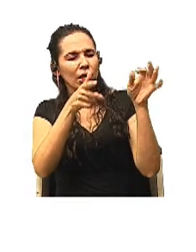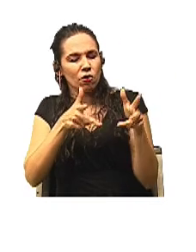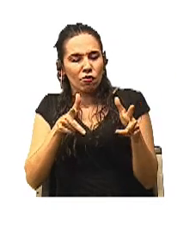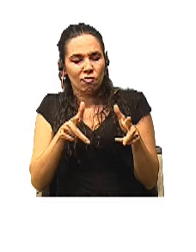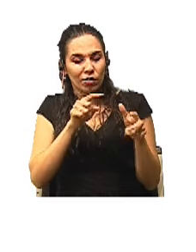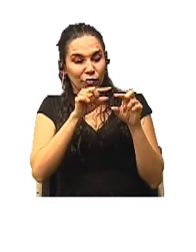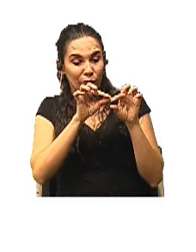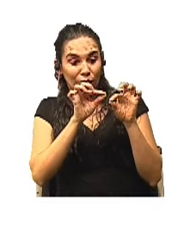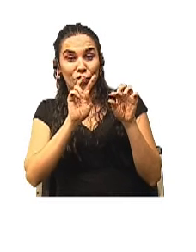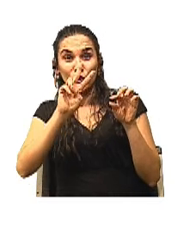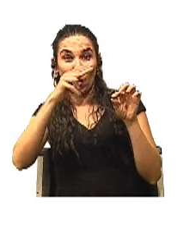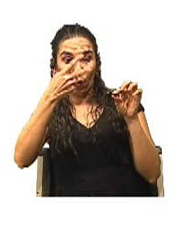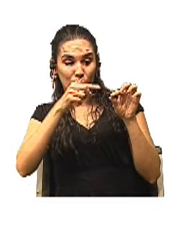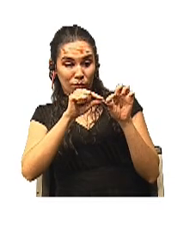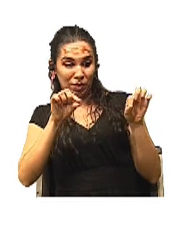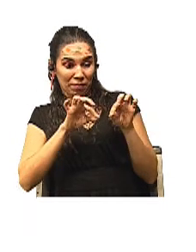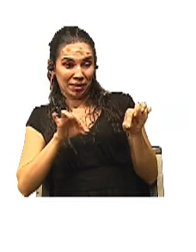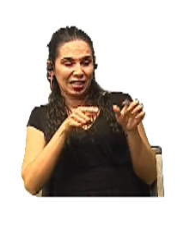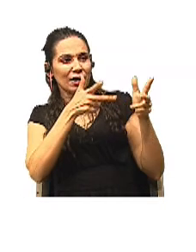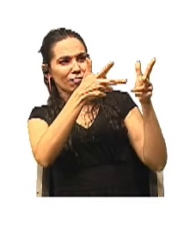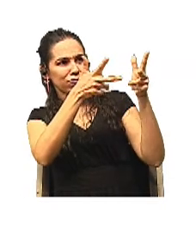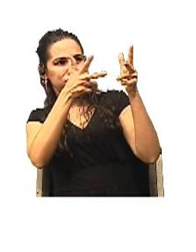texto? Pintura,